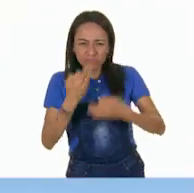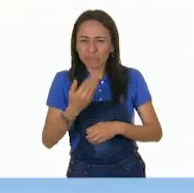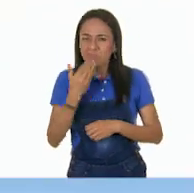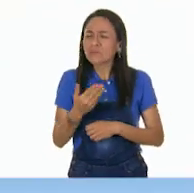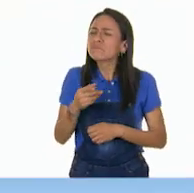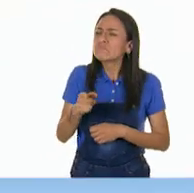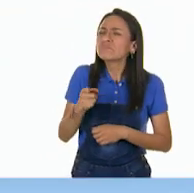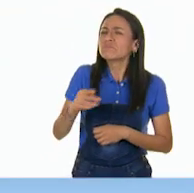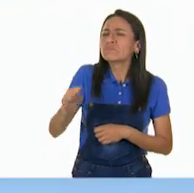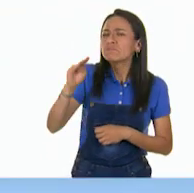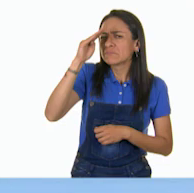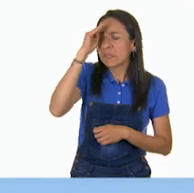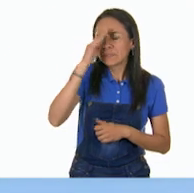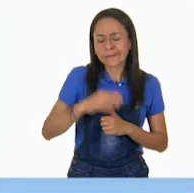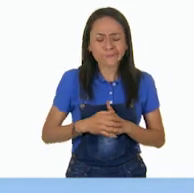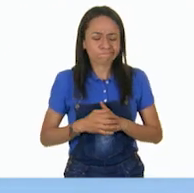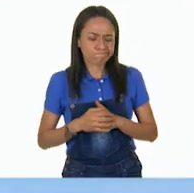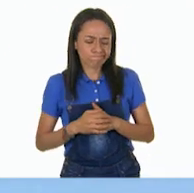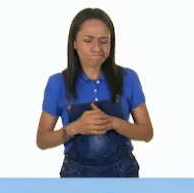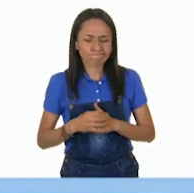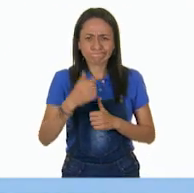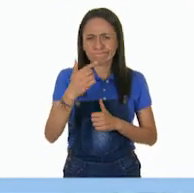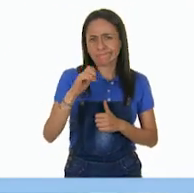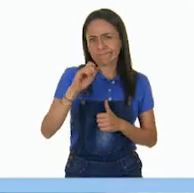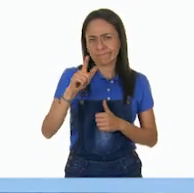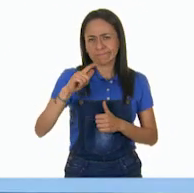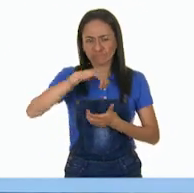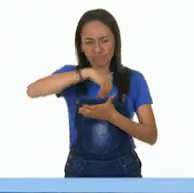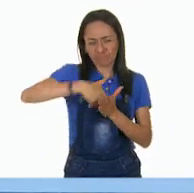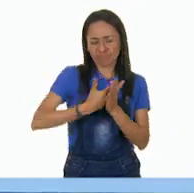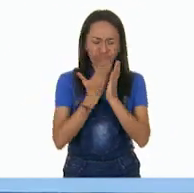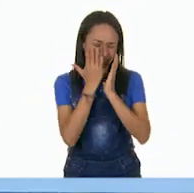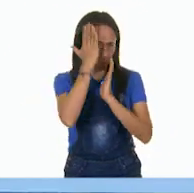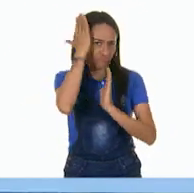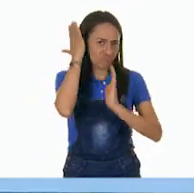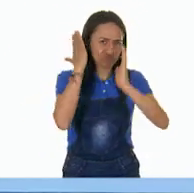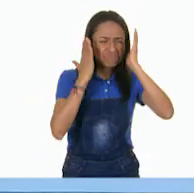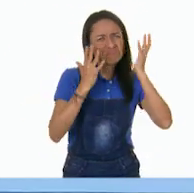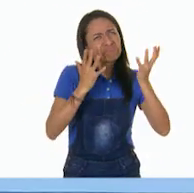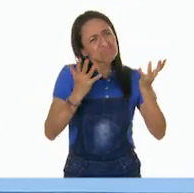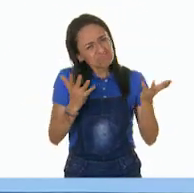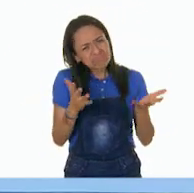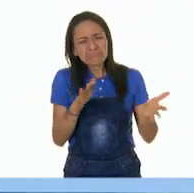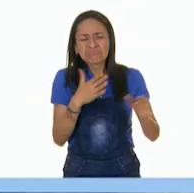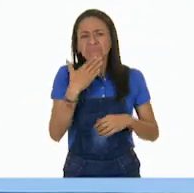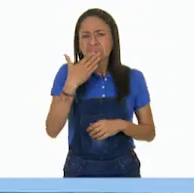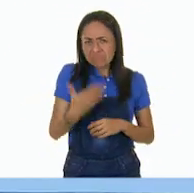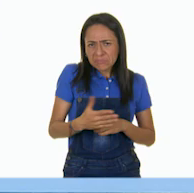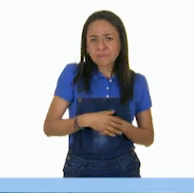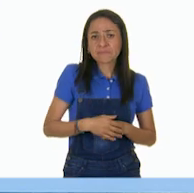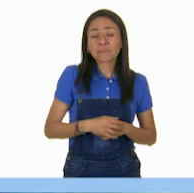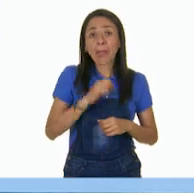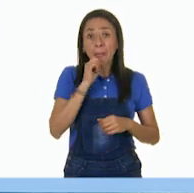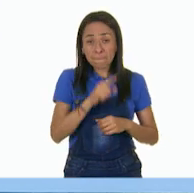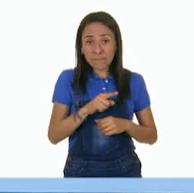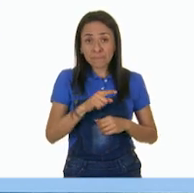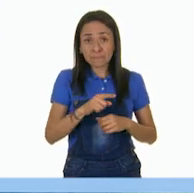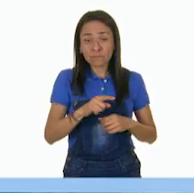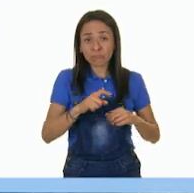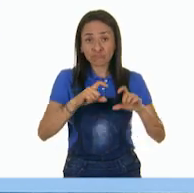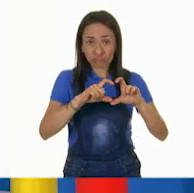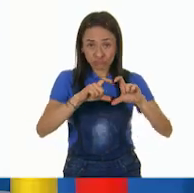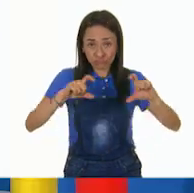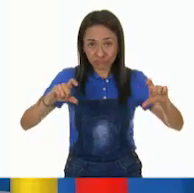bueno pienso que el gel es más o menos bueno porque porque cumplió dos de las tres cosas que venían marcadas en la